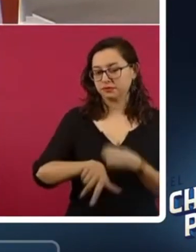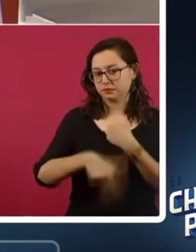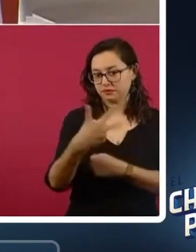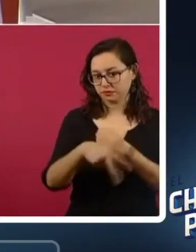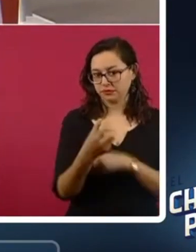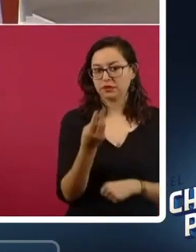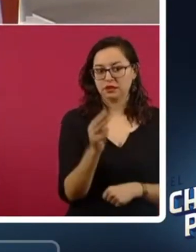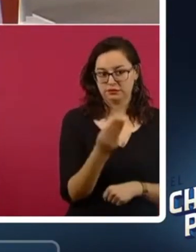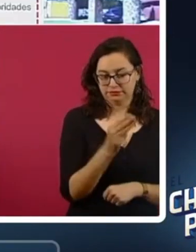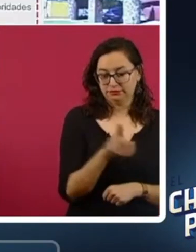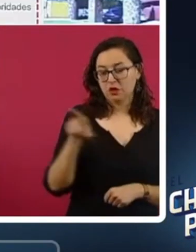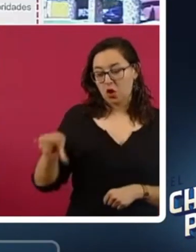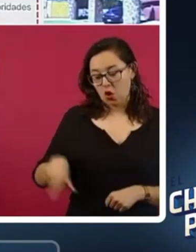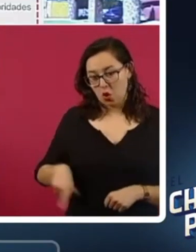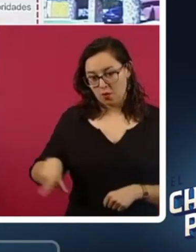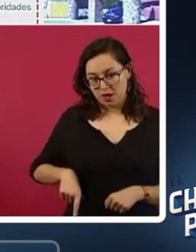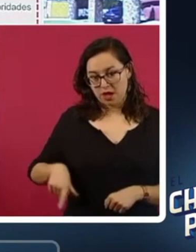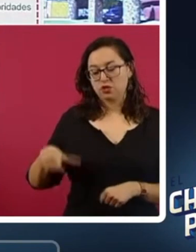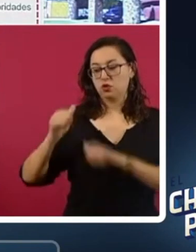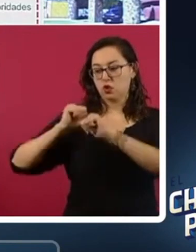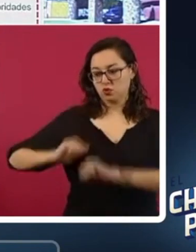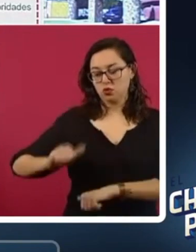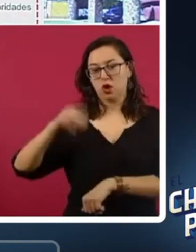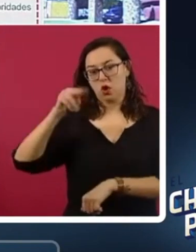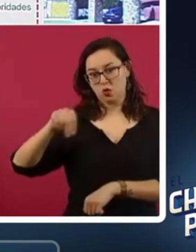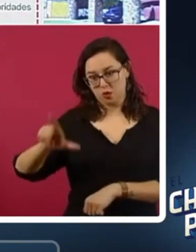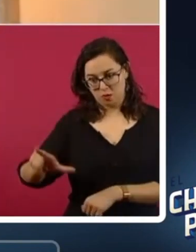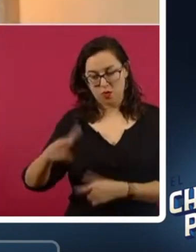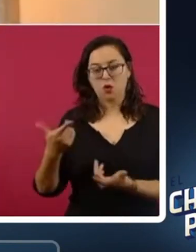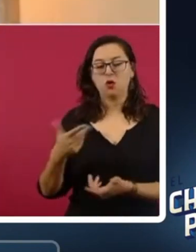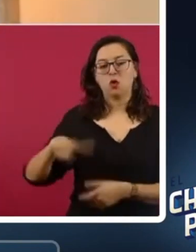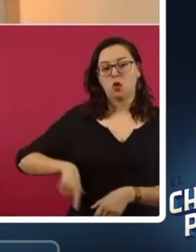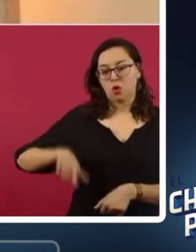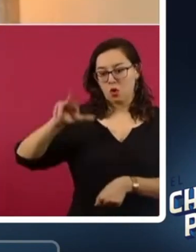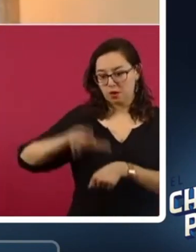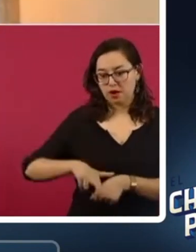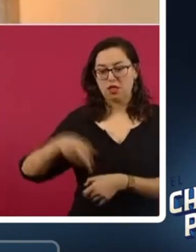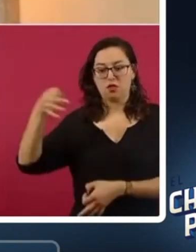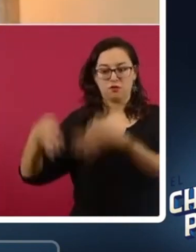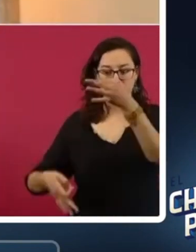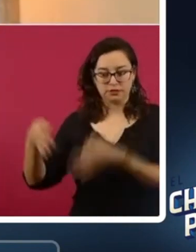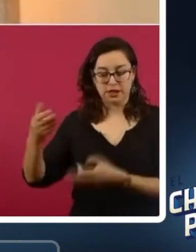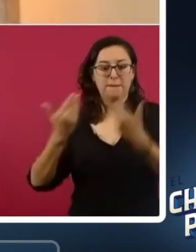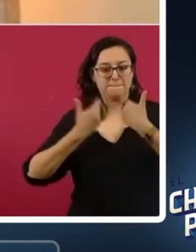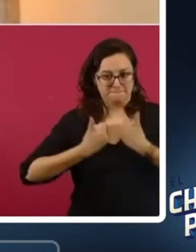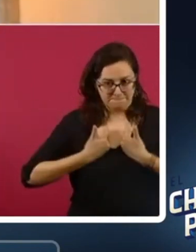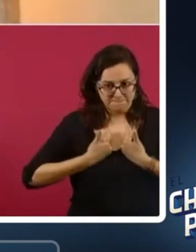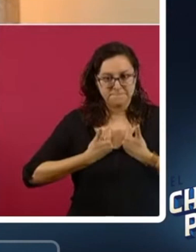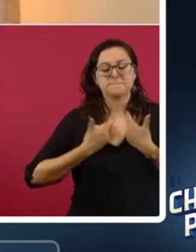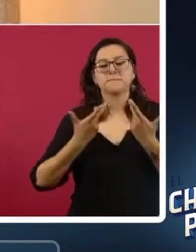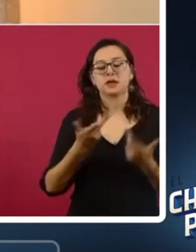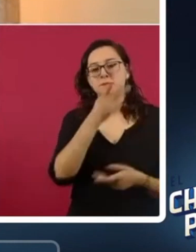mayo, se tuvo una reunión donde estuvo el gobernador, el fiscal, el de La Voz, los padres de Devani y la gente de